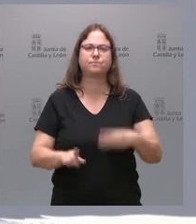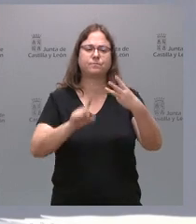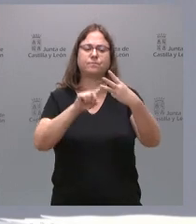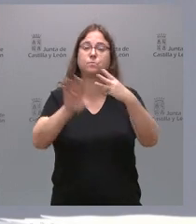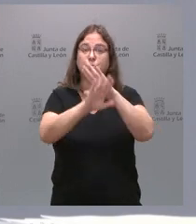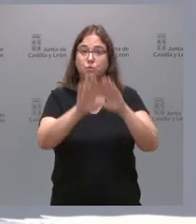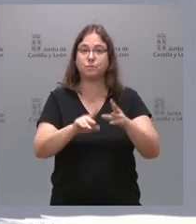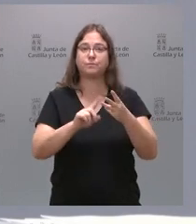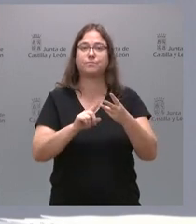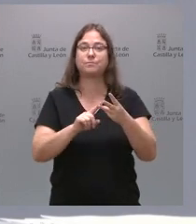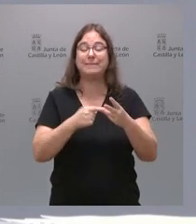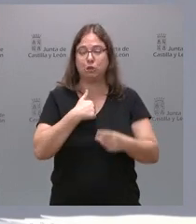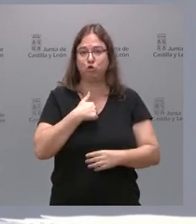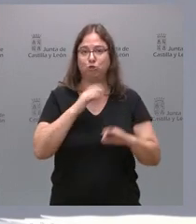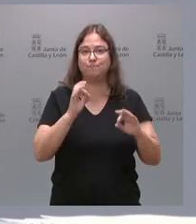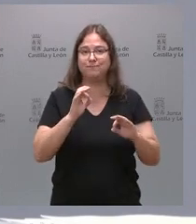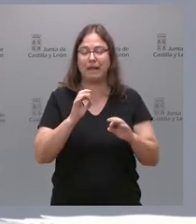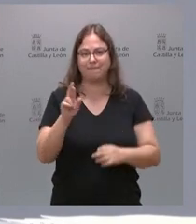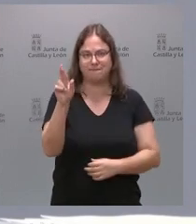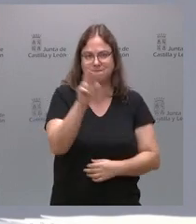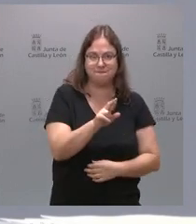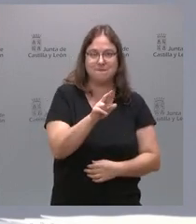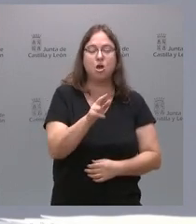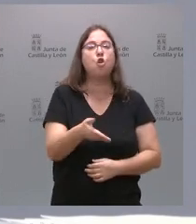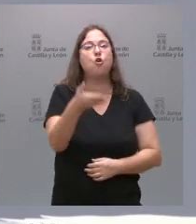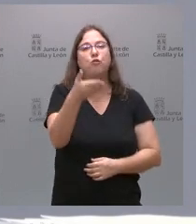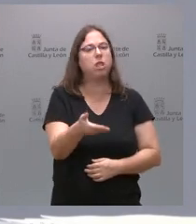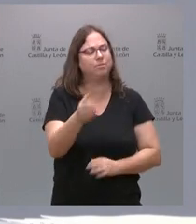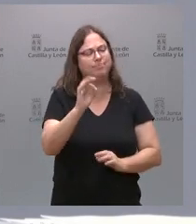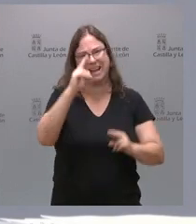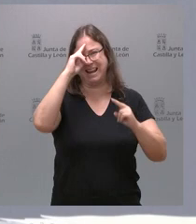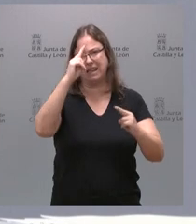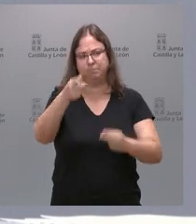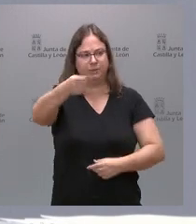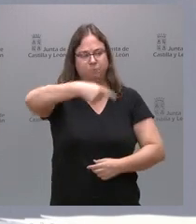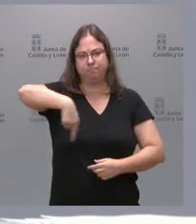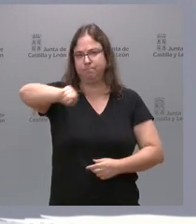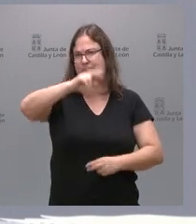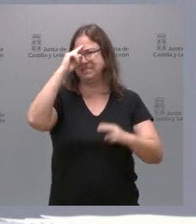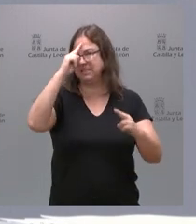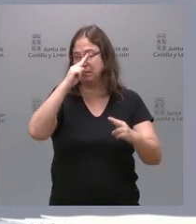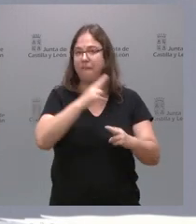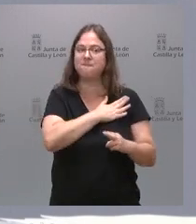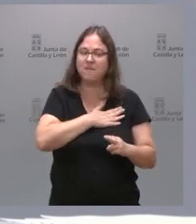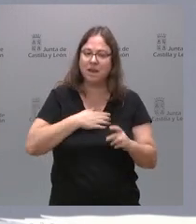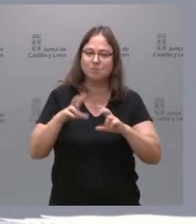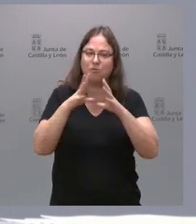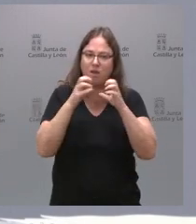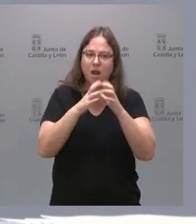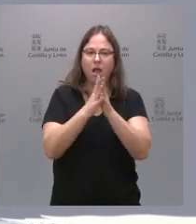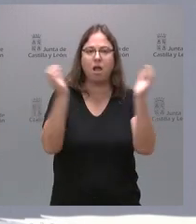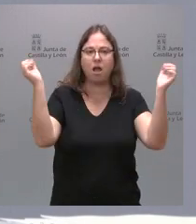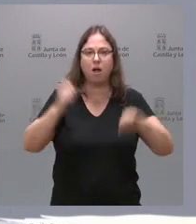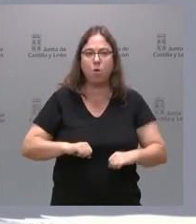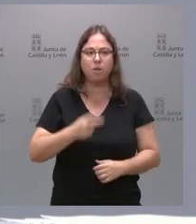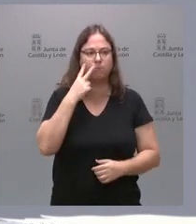yo insisto en que lo fundamental es el respeto entre todas las partes la voluntad de llegar a acuerdos el reconocimiento de